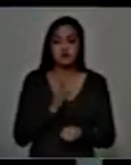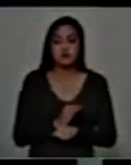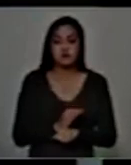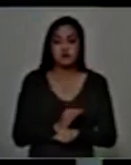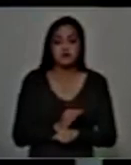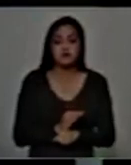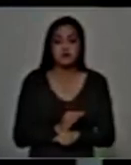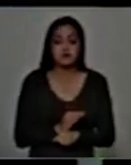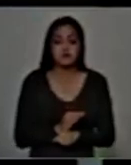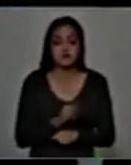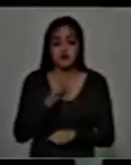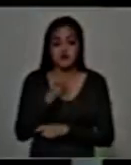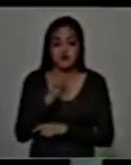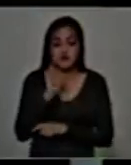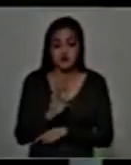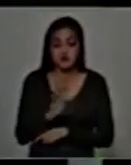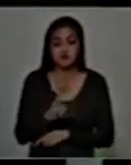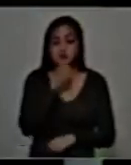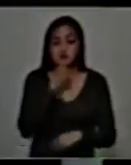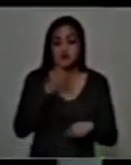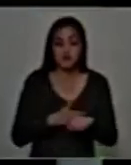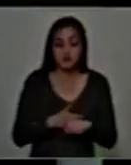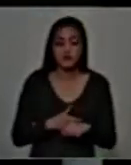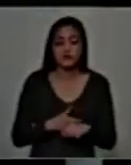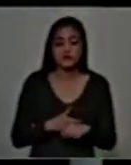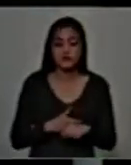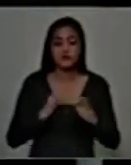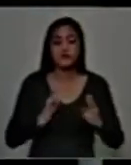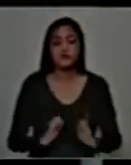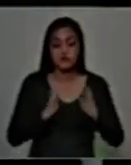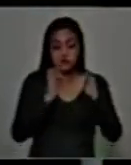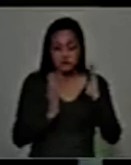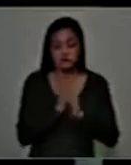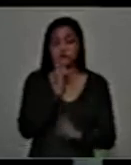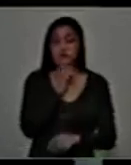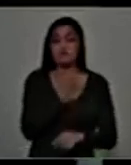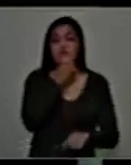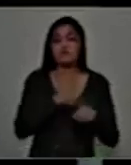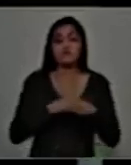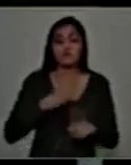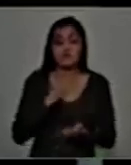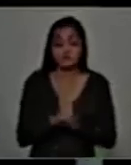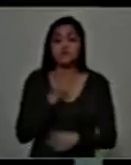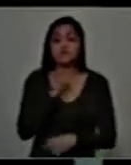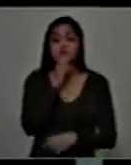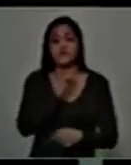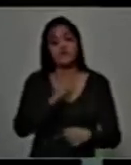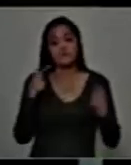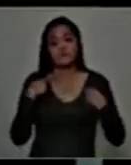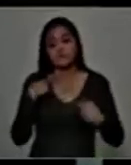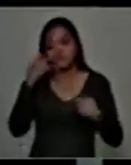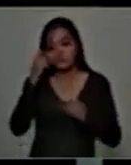el trabajo necesario para poder dejar más segura la